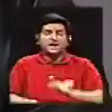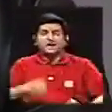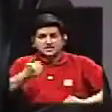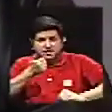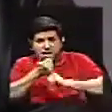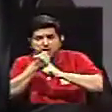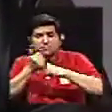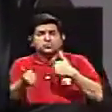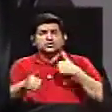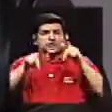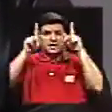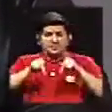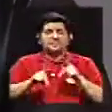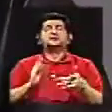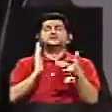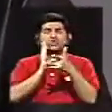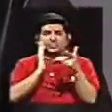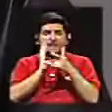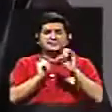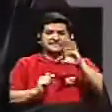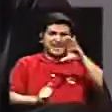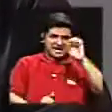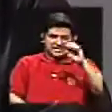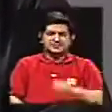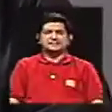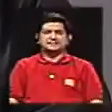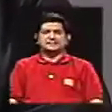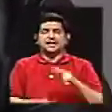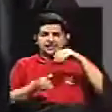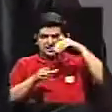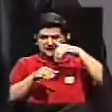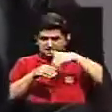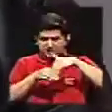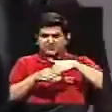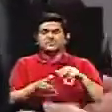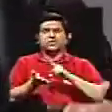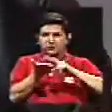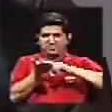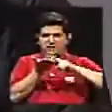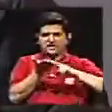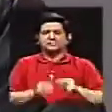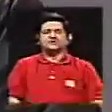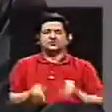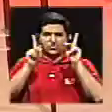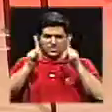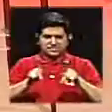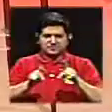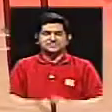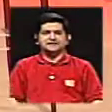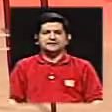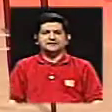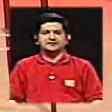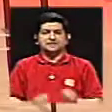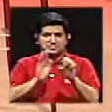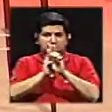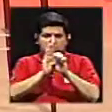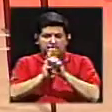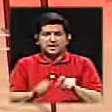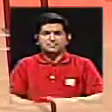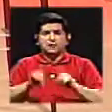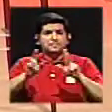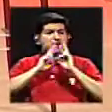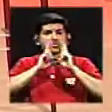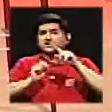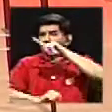soportado por gente de tecnología del ICE, de Liberación Nacional, ha llegado, digamos, a Javier León, que es un miembro del Partido Liberación Nacional. Pero no hubo respuesta a